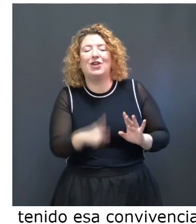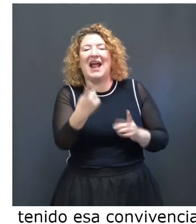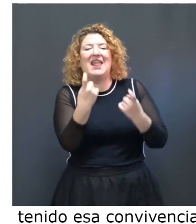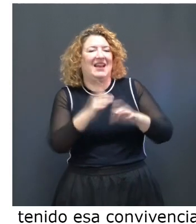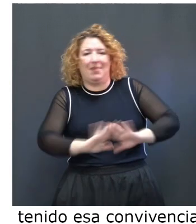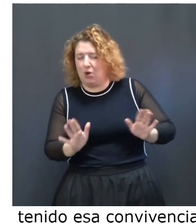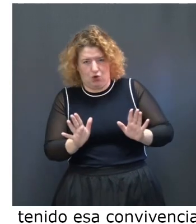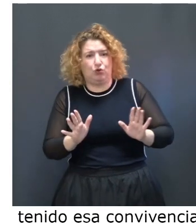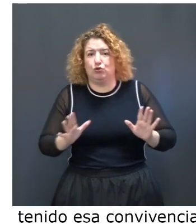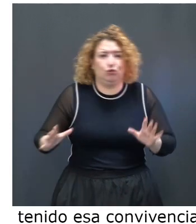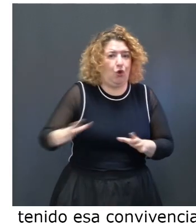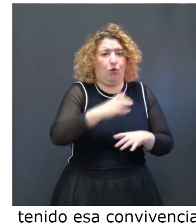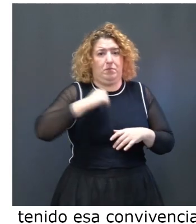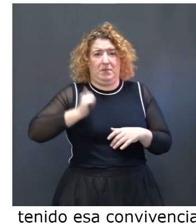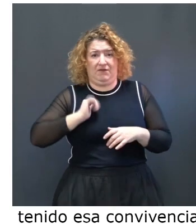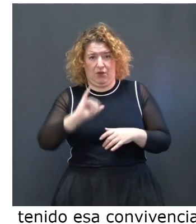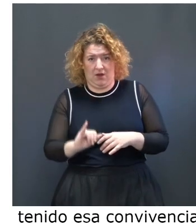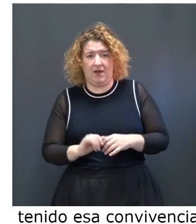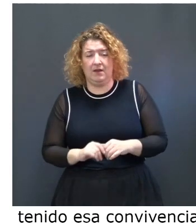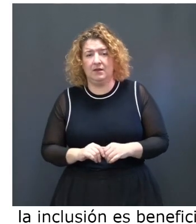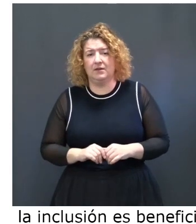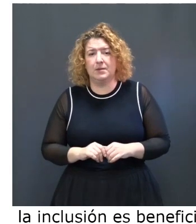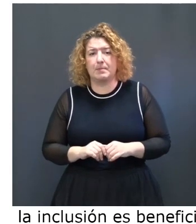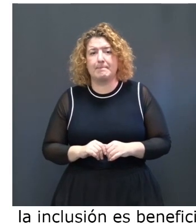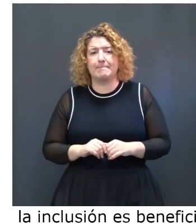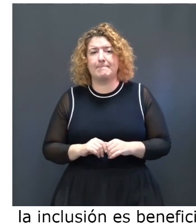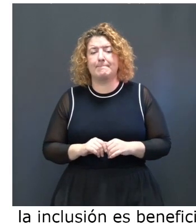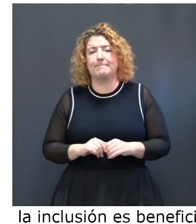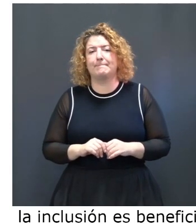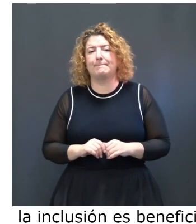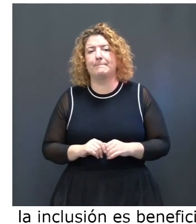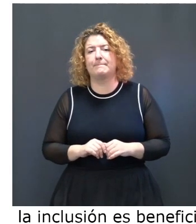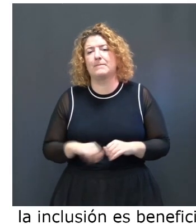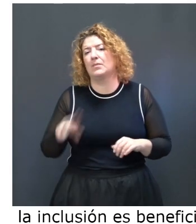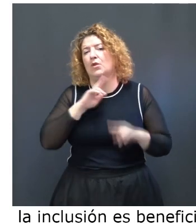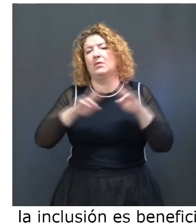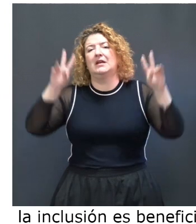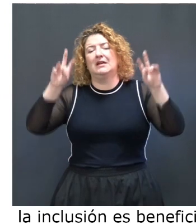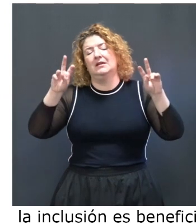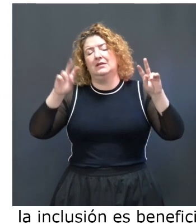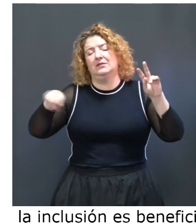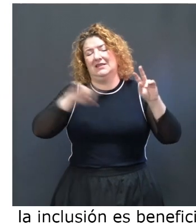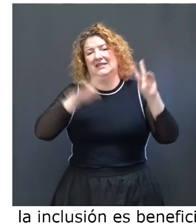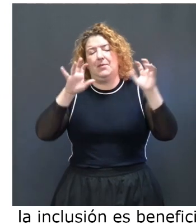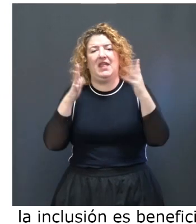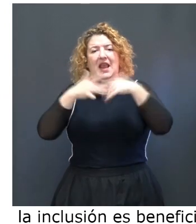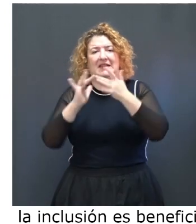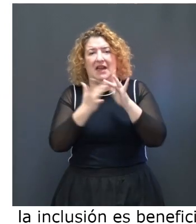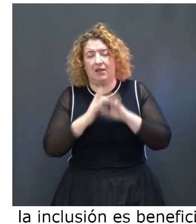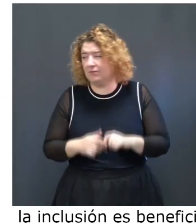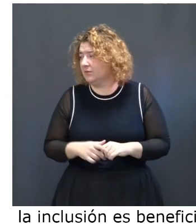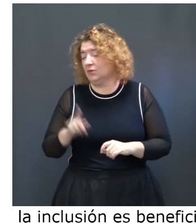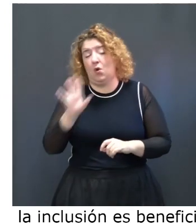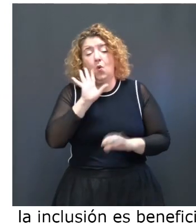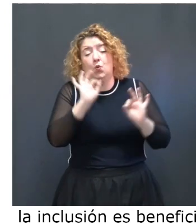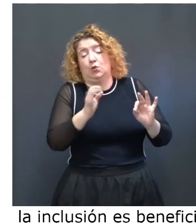es incluida, sino para los que incluyen, por llamarlo de alguna manera, ¿no?, en esa interacción. Y como has nombrado el tema